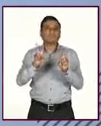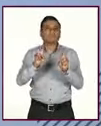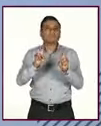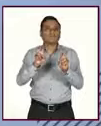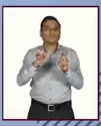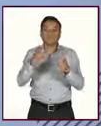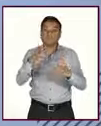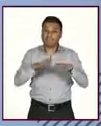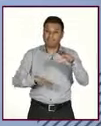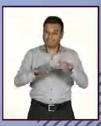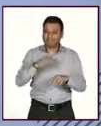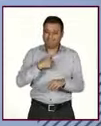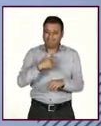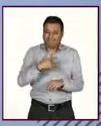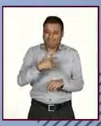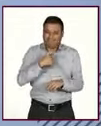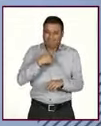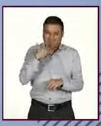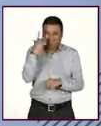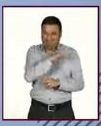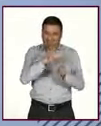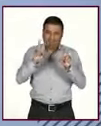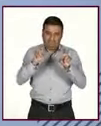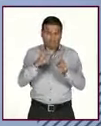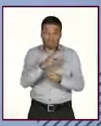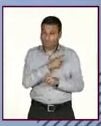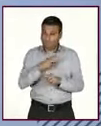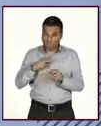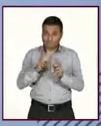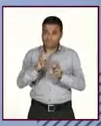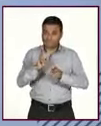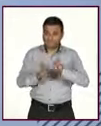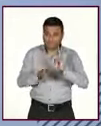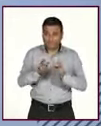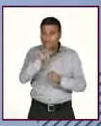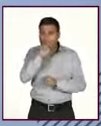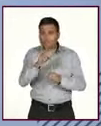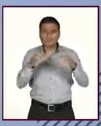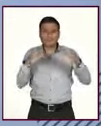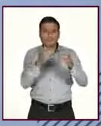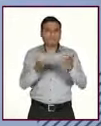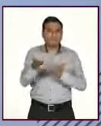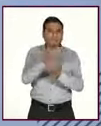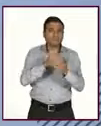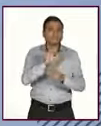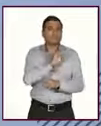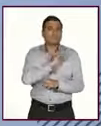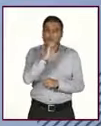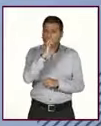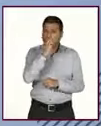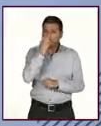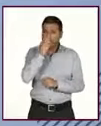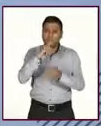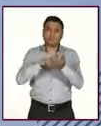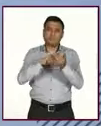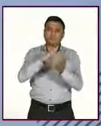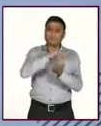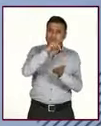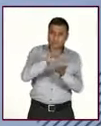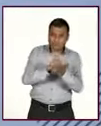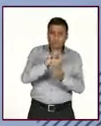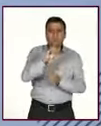nos parecen un poco ásperos, hacer convivencias comunitarias, hacer una kermés en la escuela, hacer una kermés en la